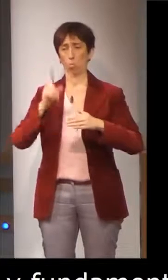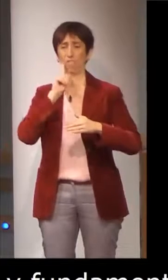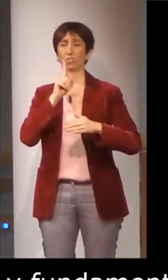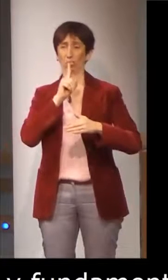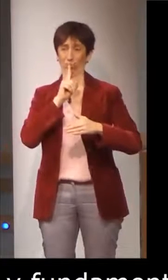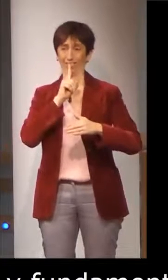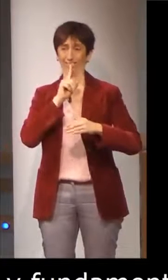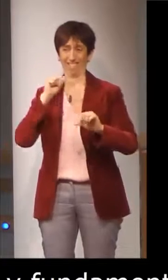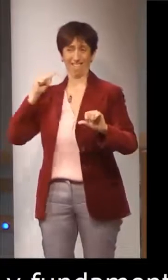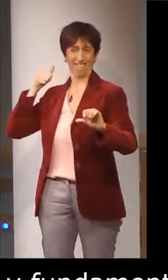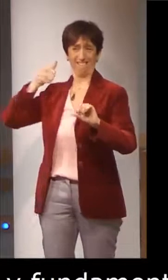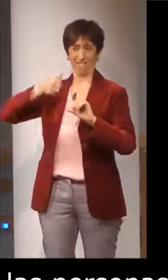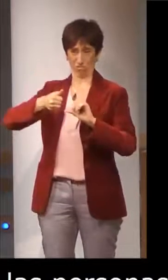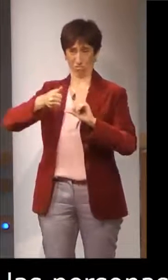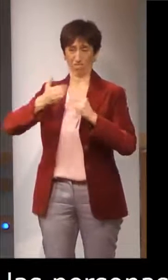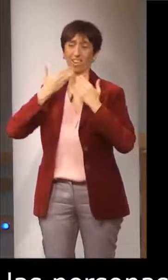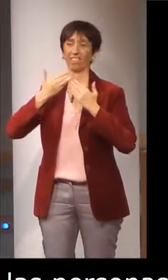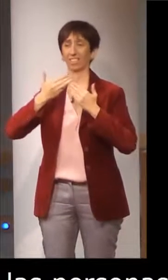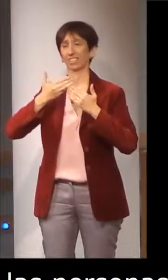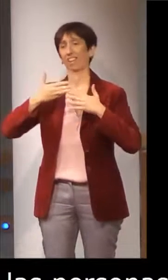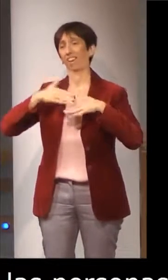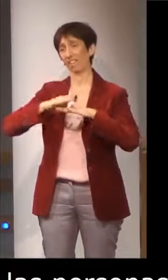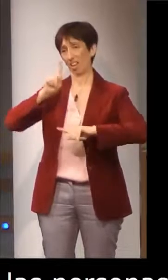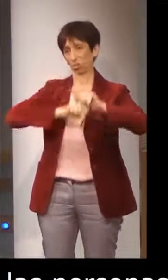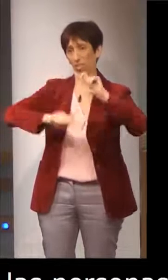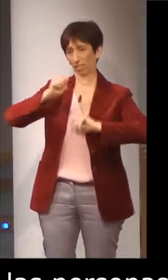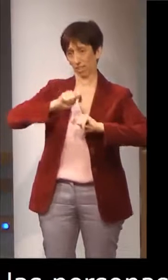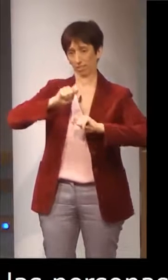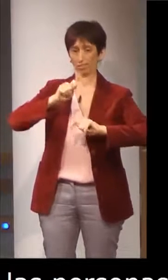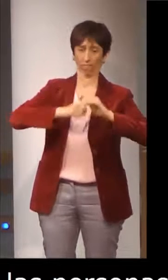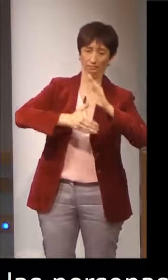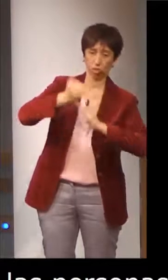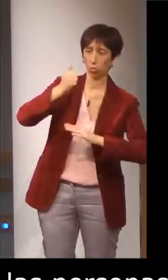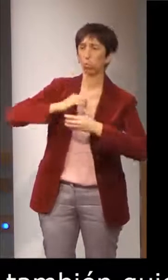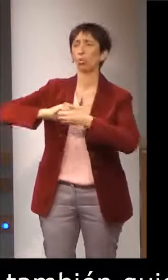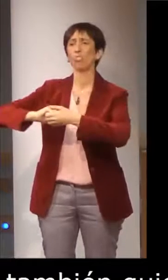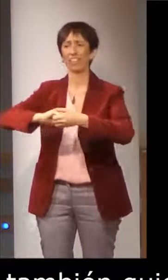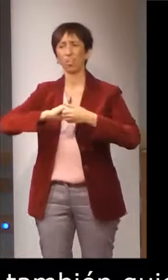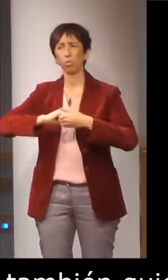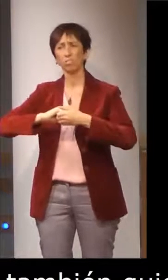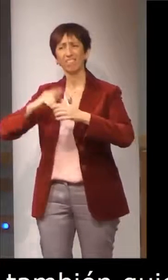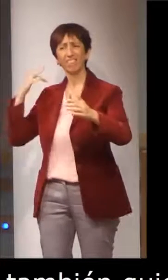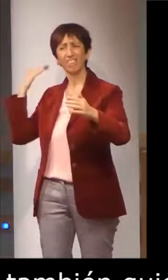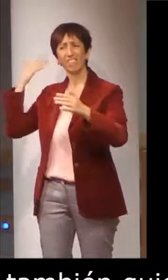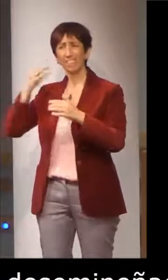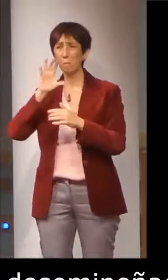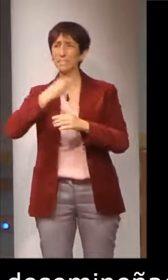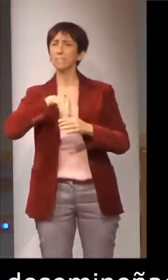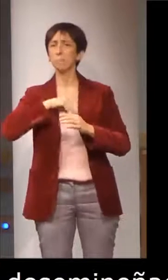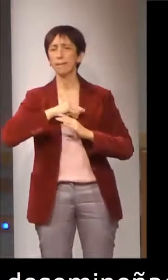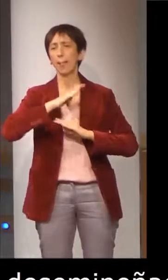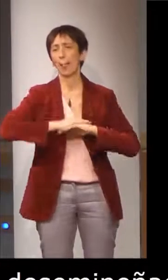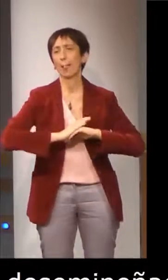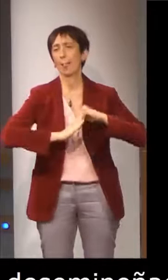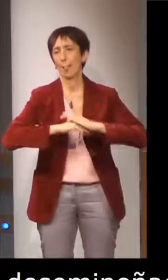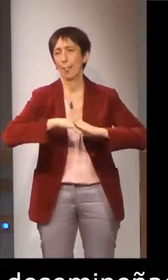quiero reconocer el papel que ha desempeñado la comunidad sorda gracias a nuestras organizaciones, federaciones y asociaciones